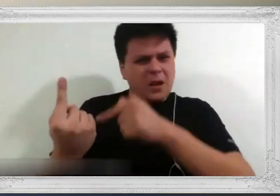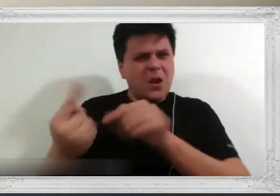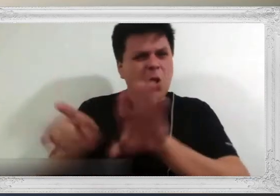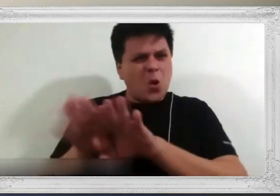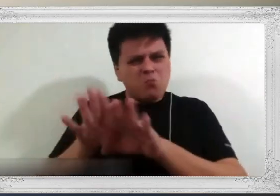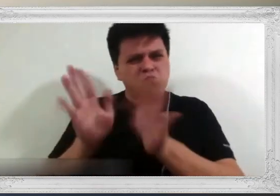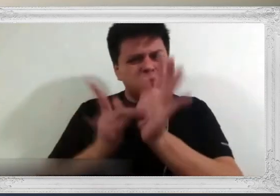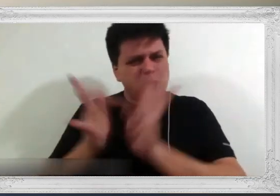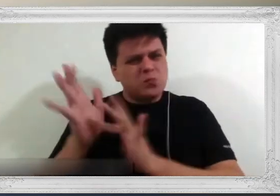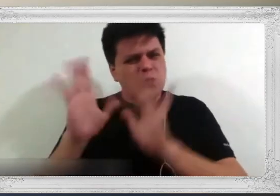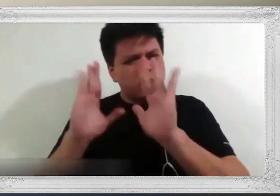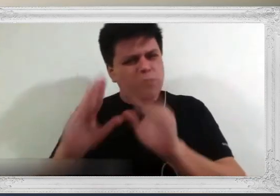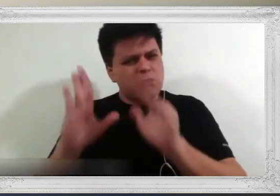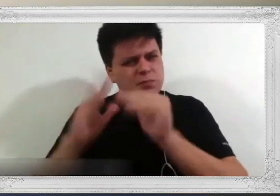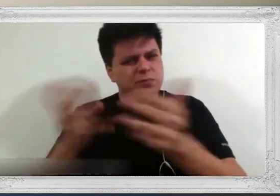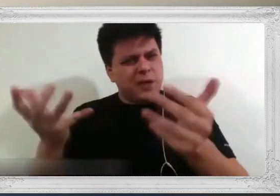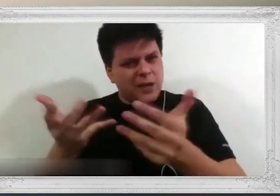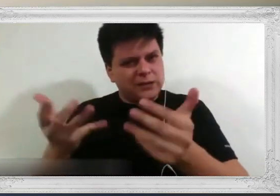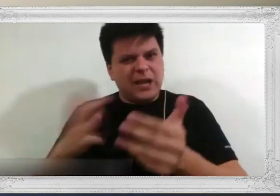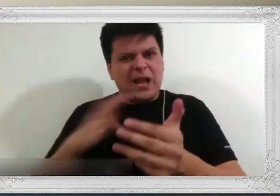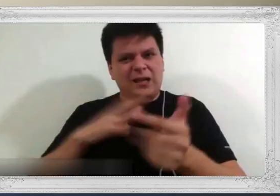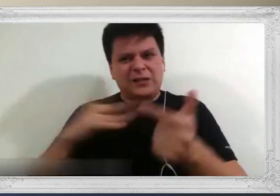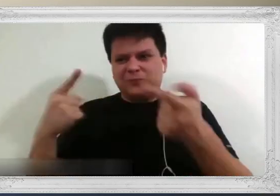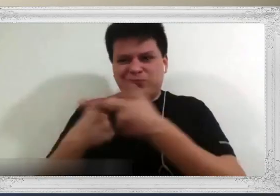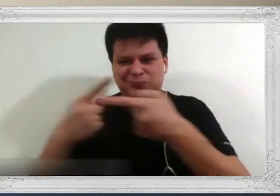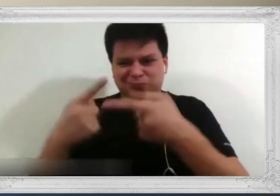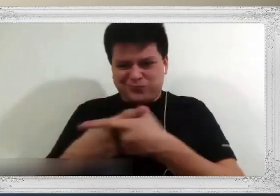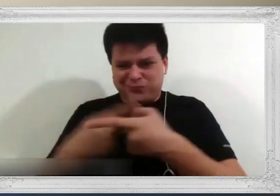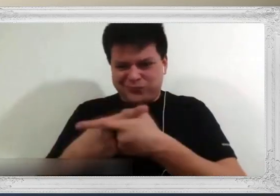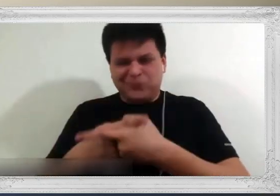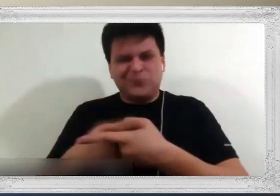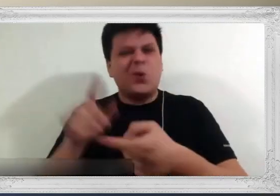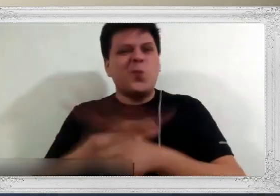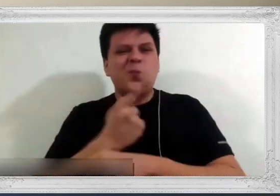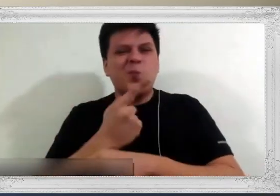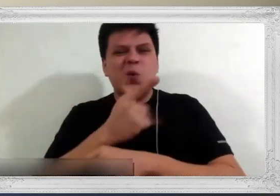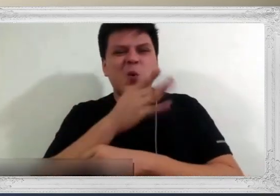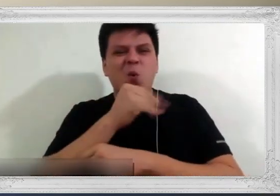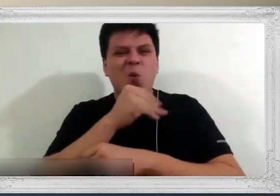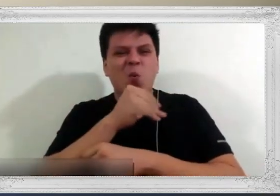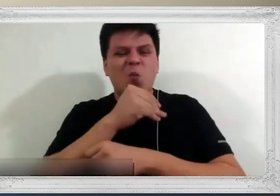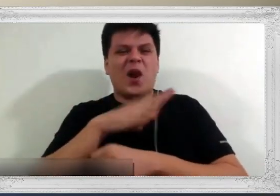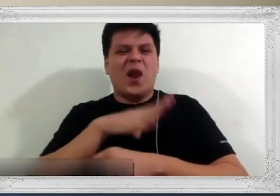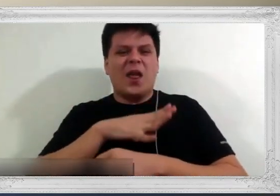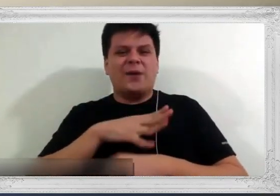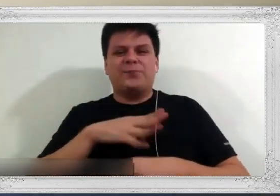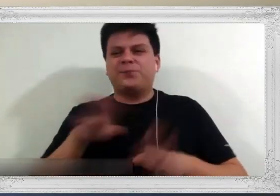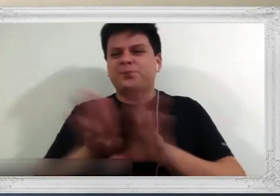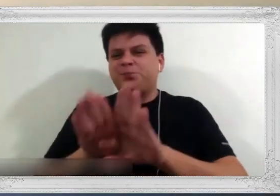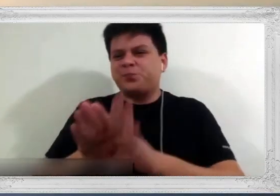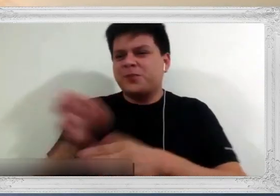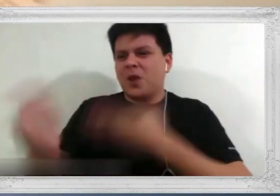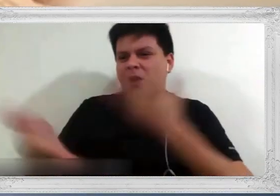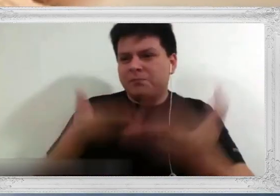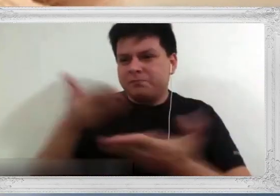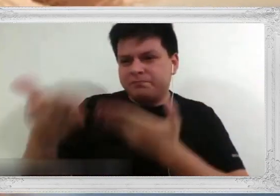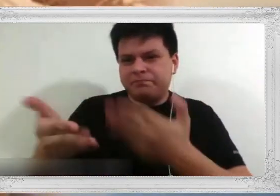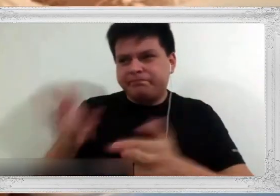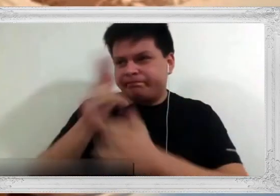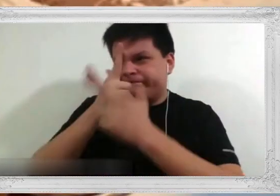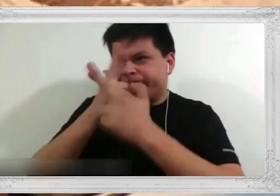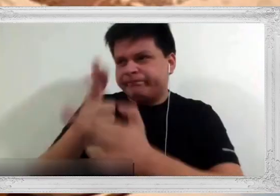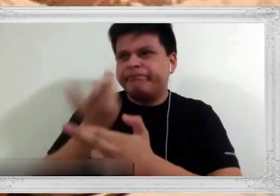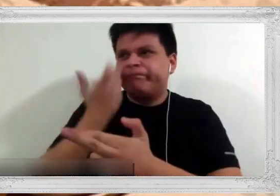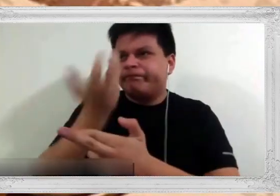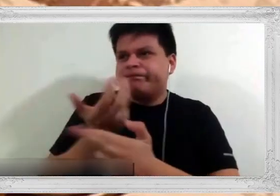ambiciones, el carrerismo y el seguimiento de Cristo. Incompatibilidad entre los honores, el